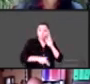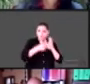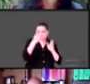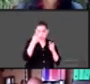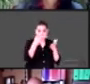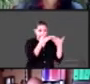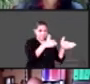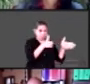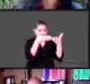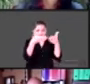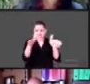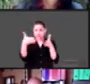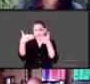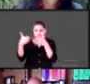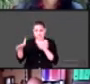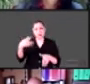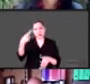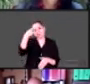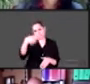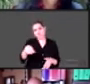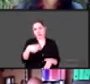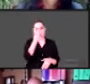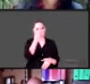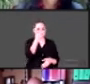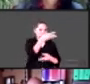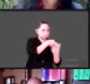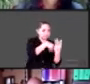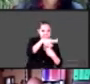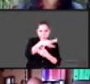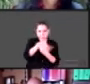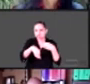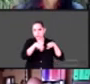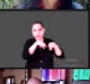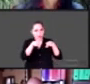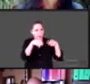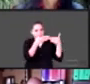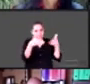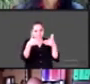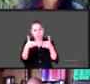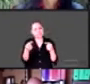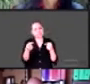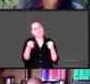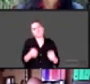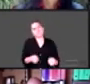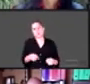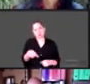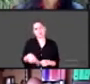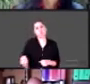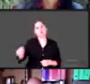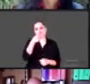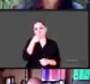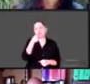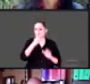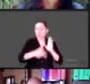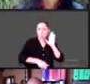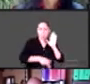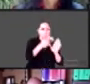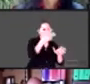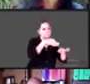toda la parte económica del país seguramente regresarán al mercado laboral pero continuando con este